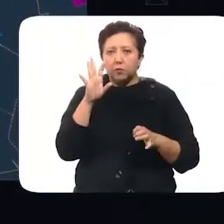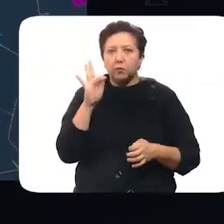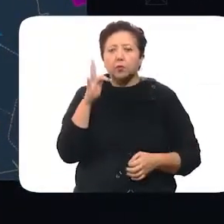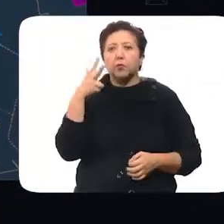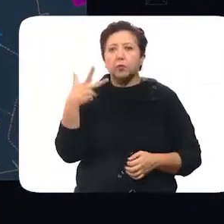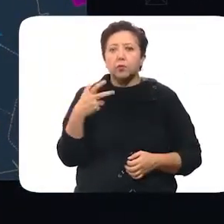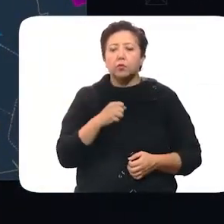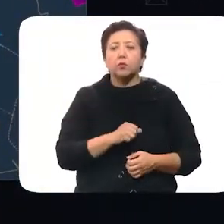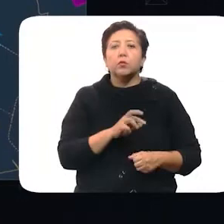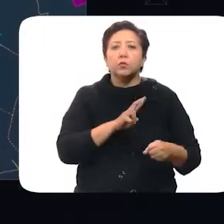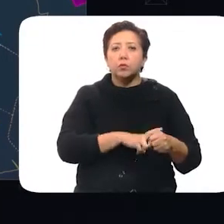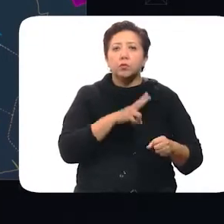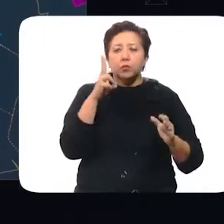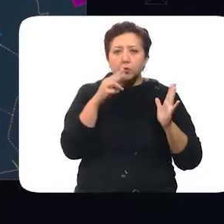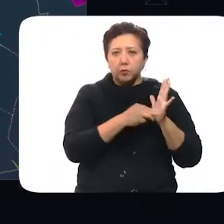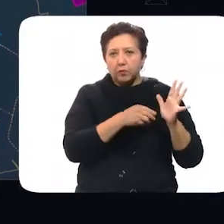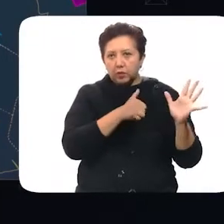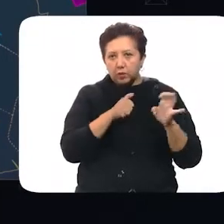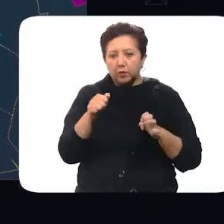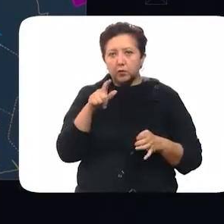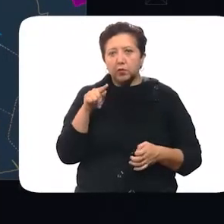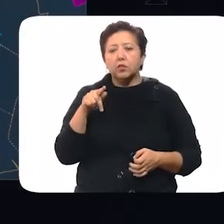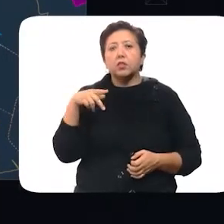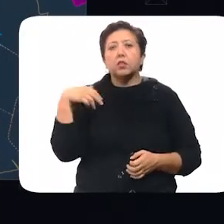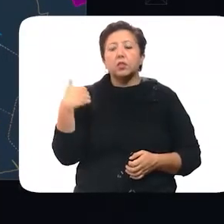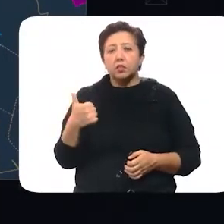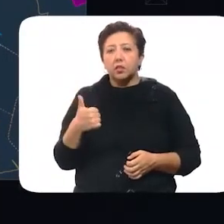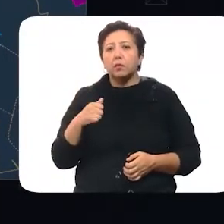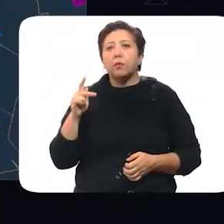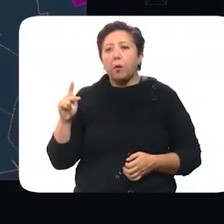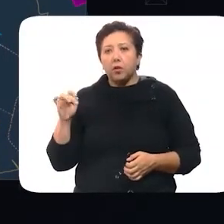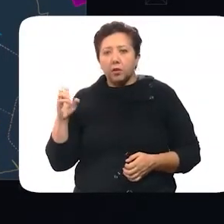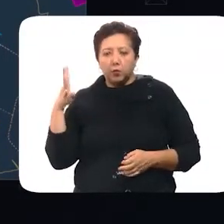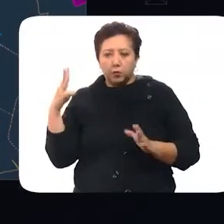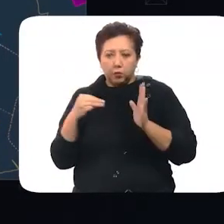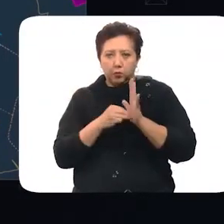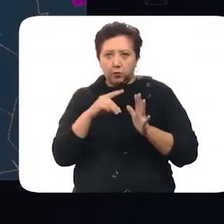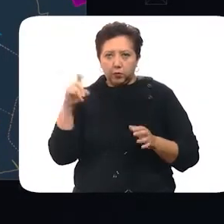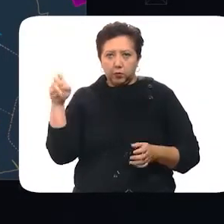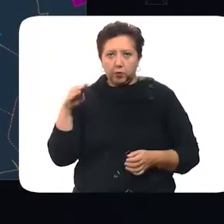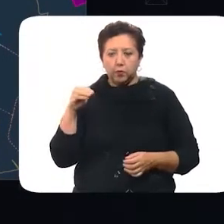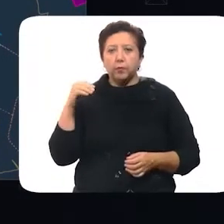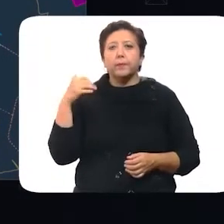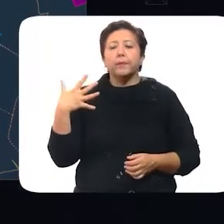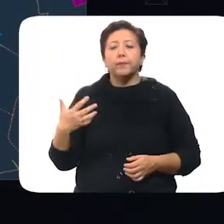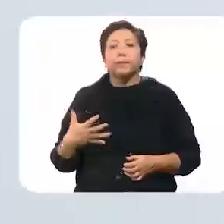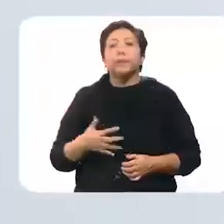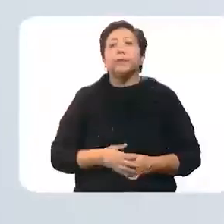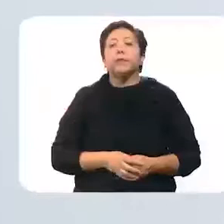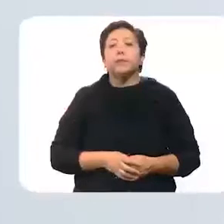1.848, en la zona sur 2.686, en la zona poniente 4.195.